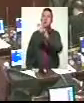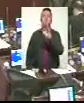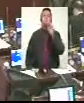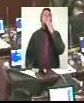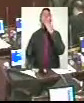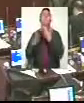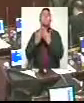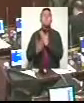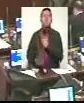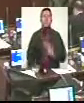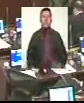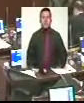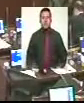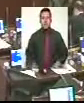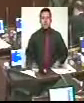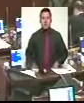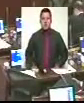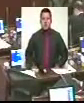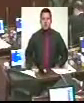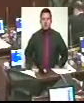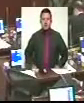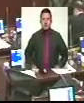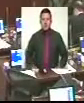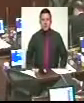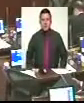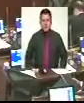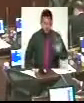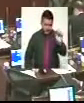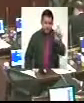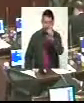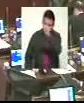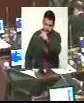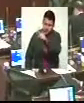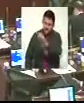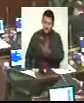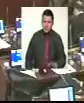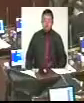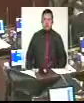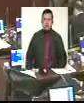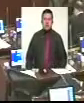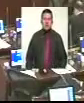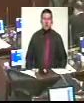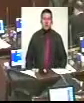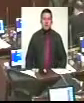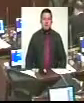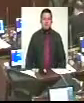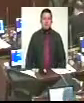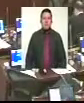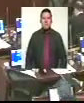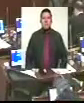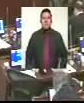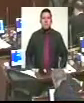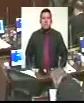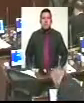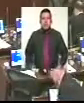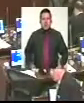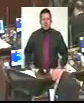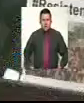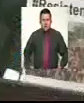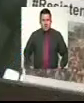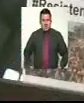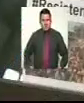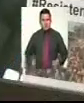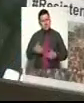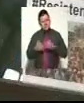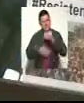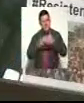Gracias, señor presidente. Sí, ya, también a ustedes les daré el uso de la palabra, no hay problema. En la génesis de